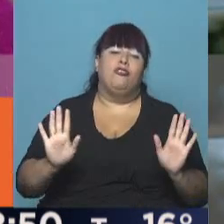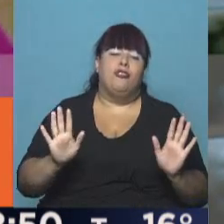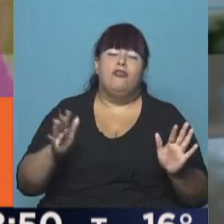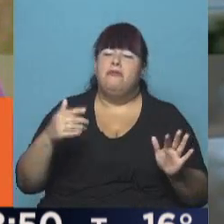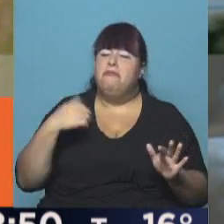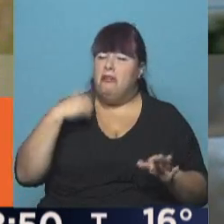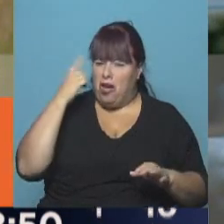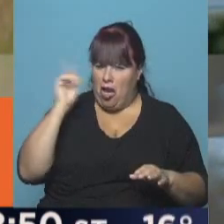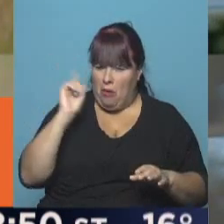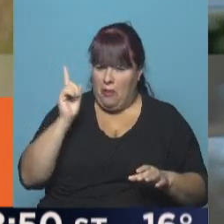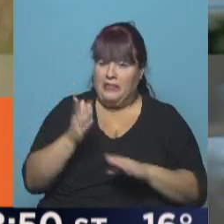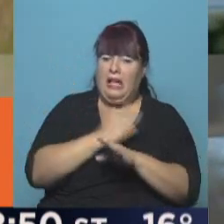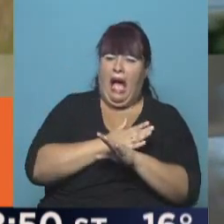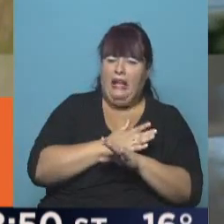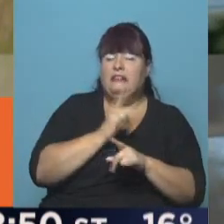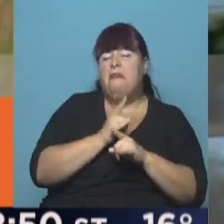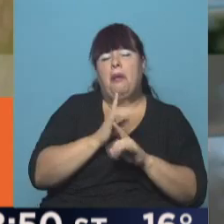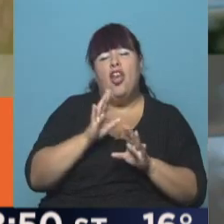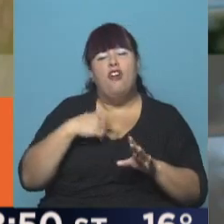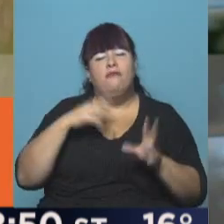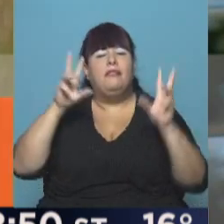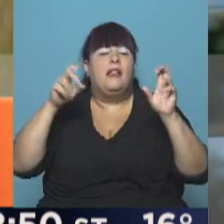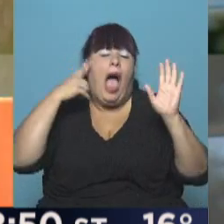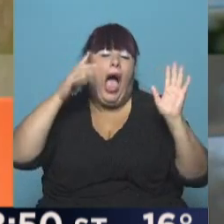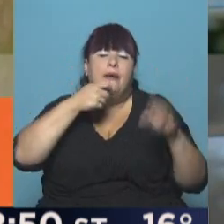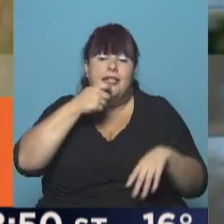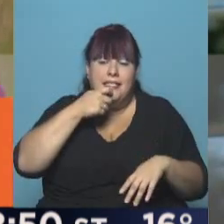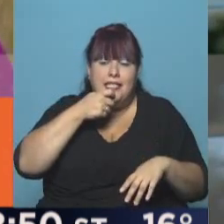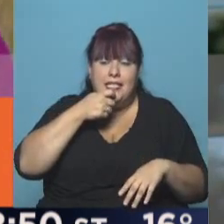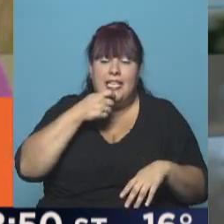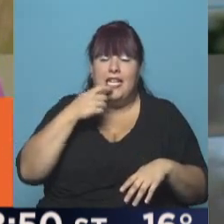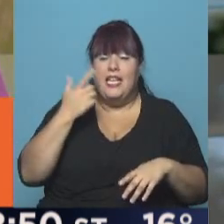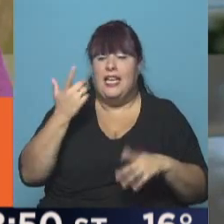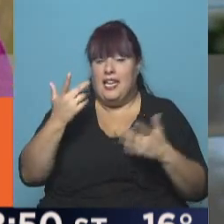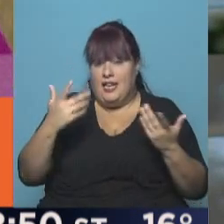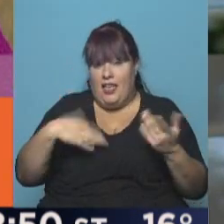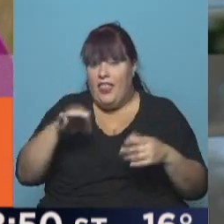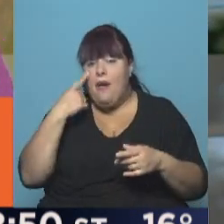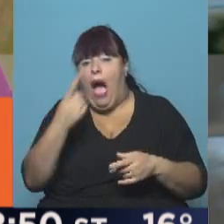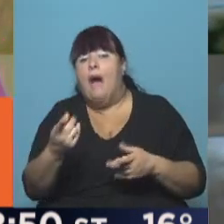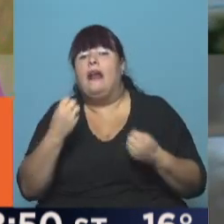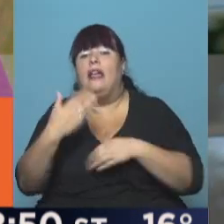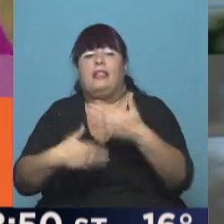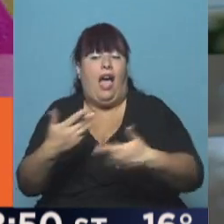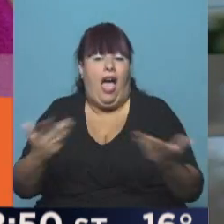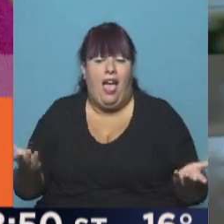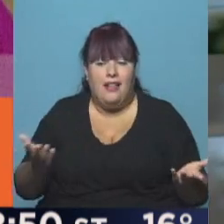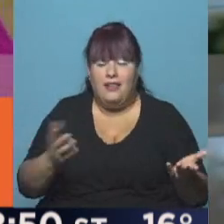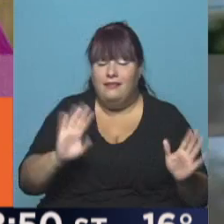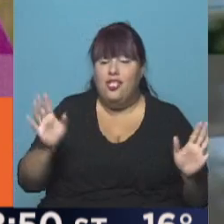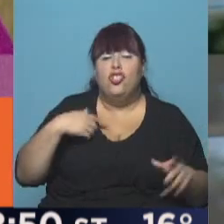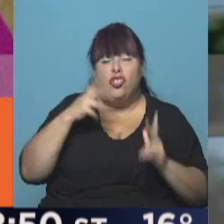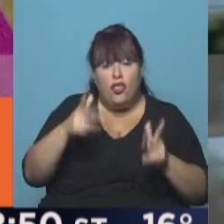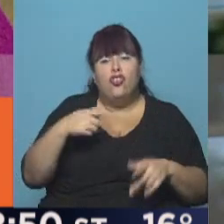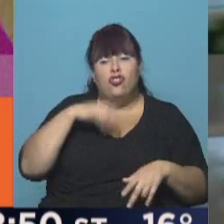yo no tenía expectativas en la previa, pero siempre mi lema es, bueno, para ver si hay alguien que Rengo, yo tengo que verlo caminar. Con lo cual dije,